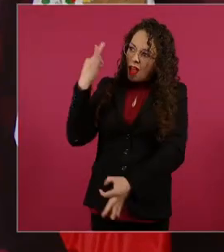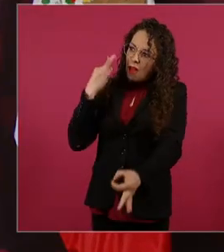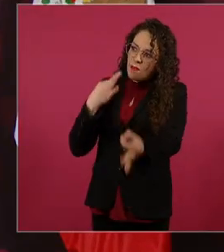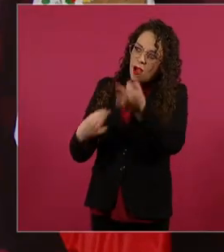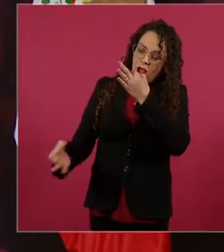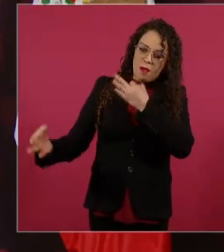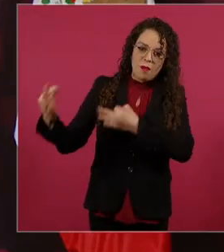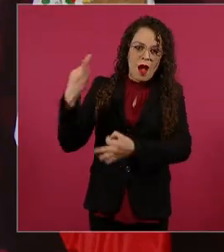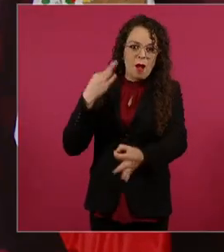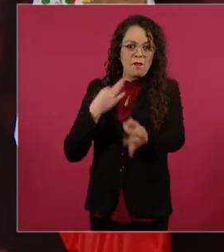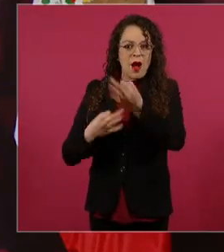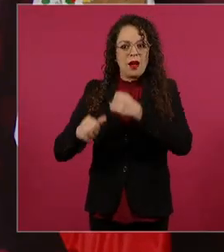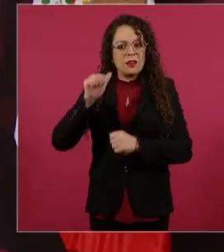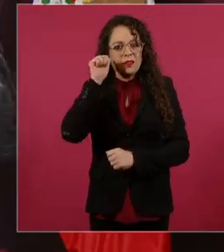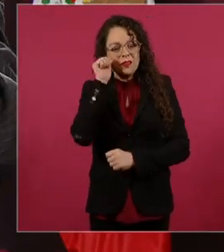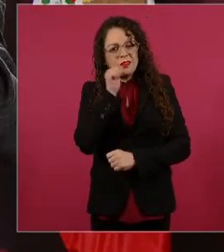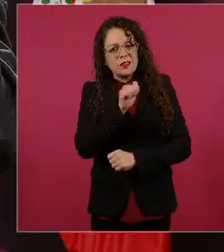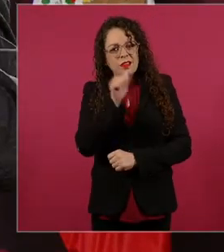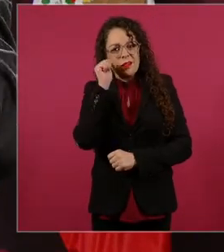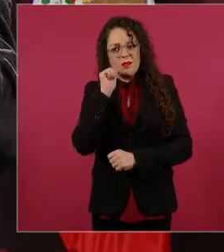hay que